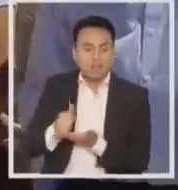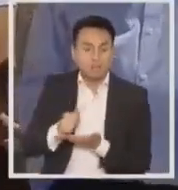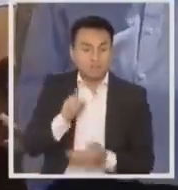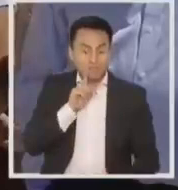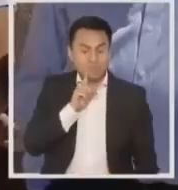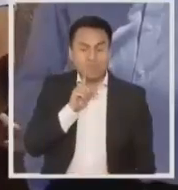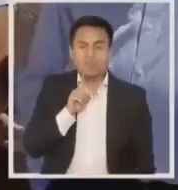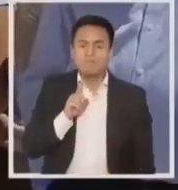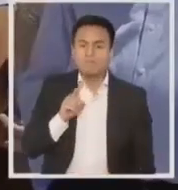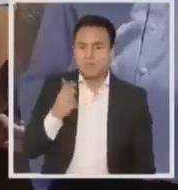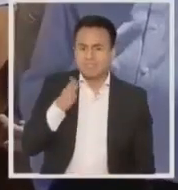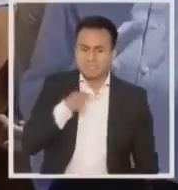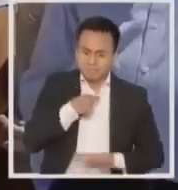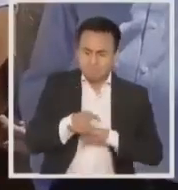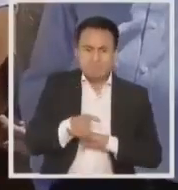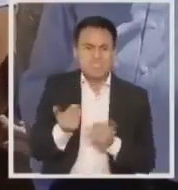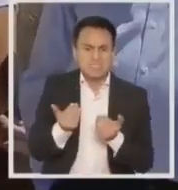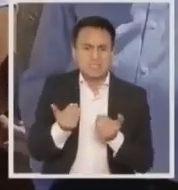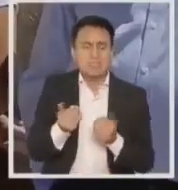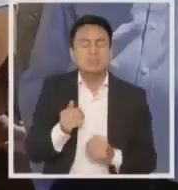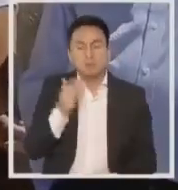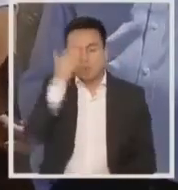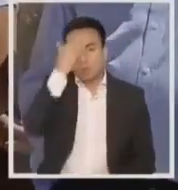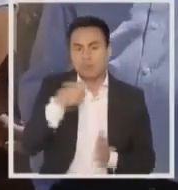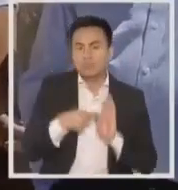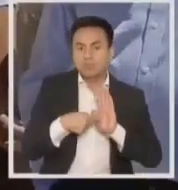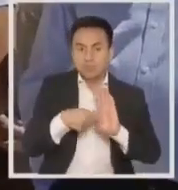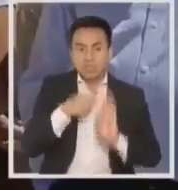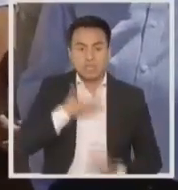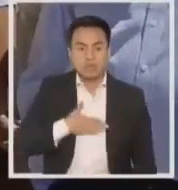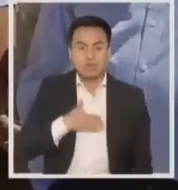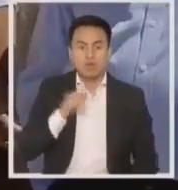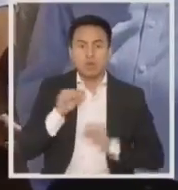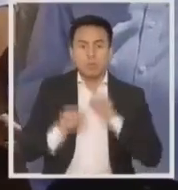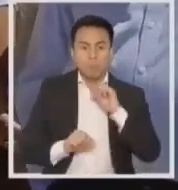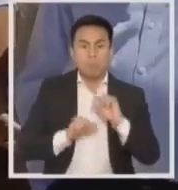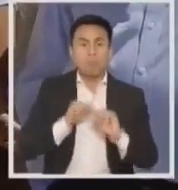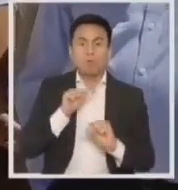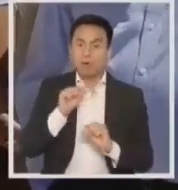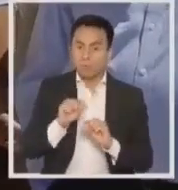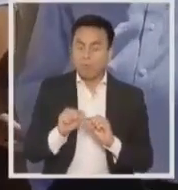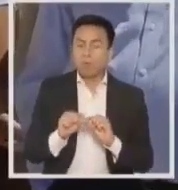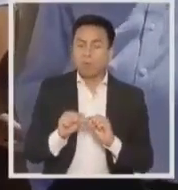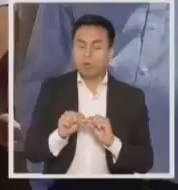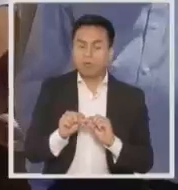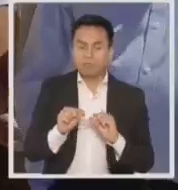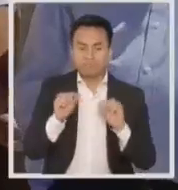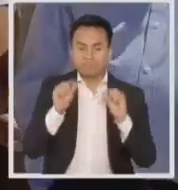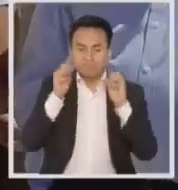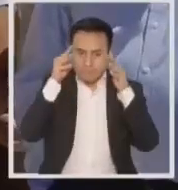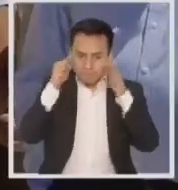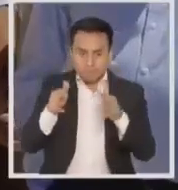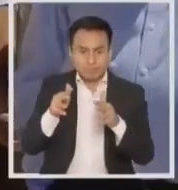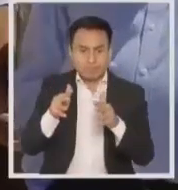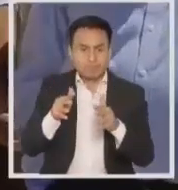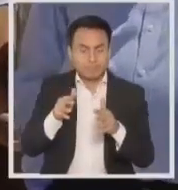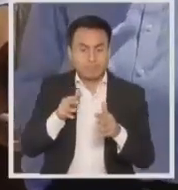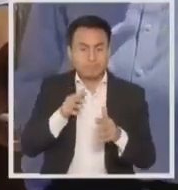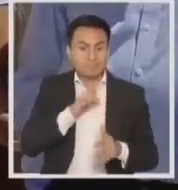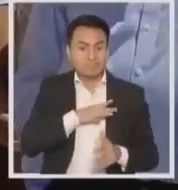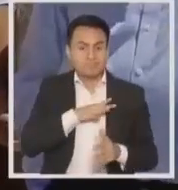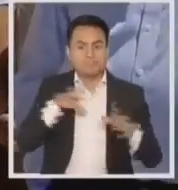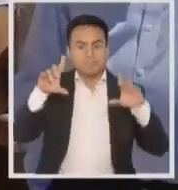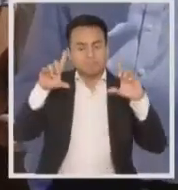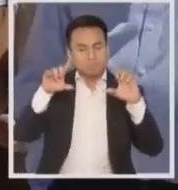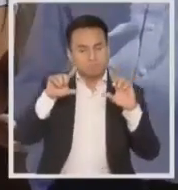donde más nos necesitan. Y acá quiero expresar desde ya una preocupación. Poco a poco, la atención nacional va